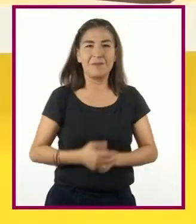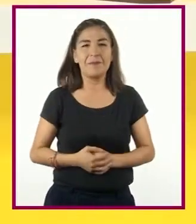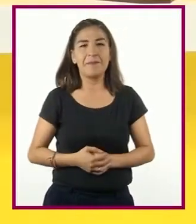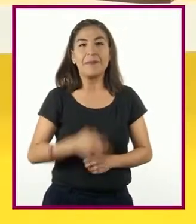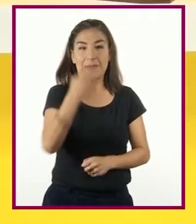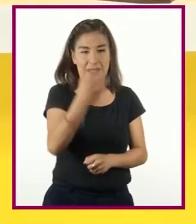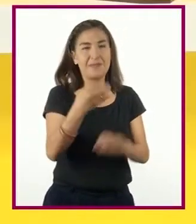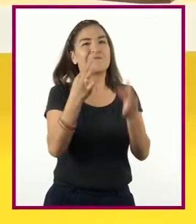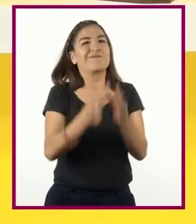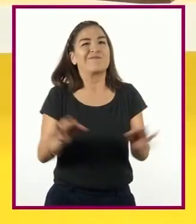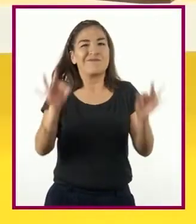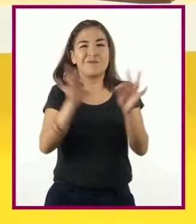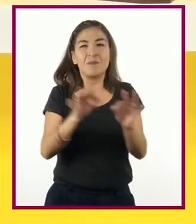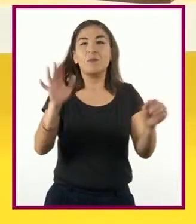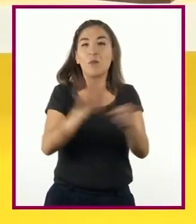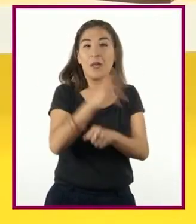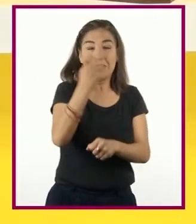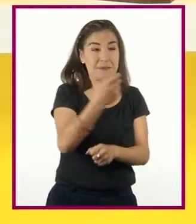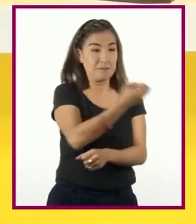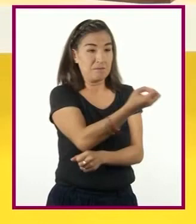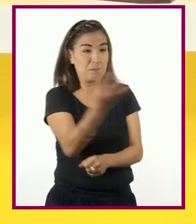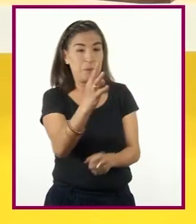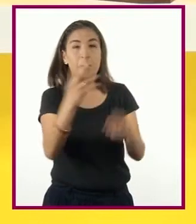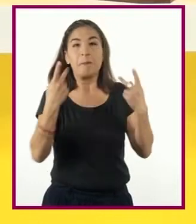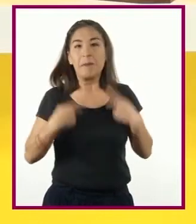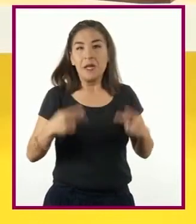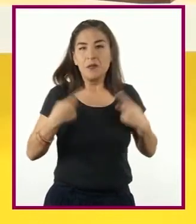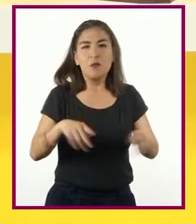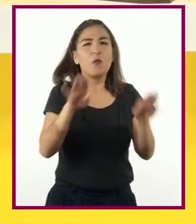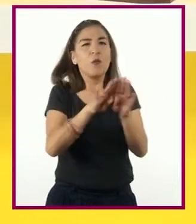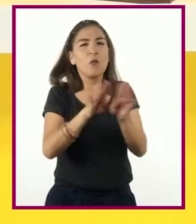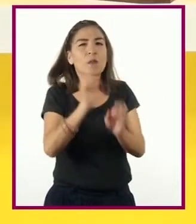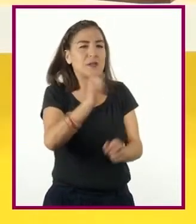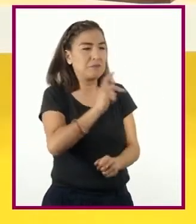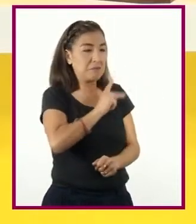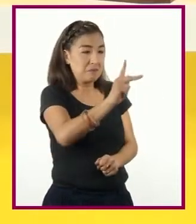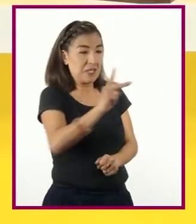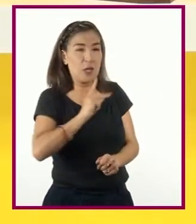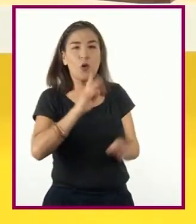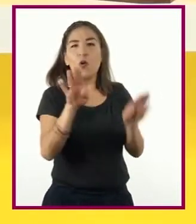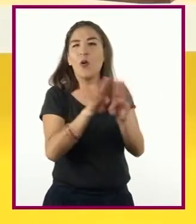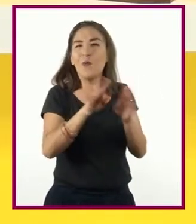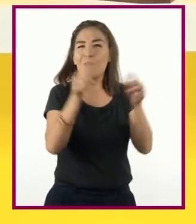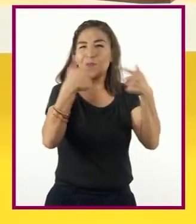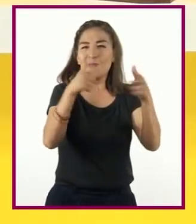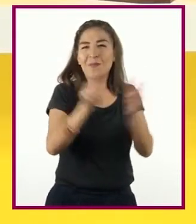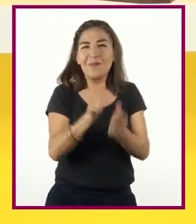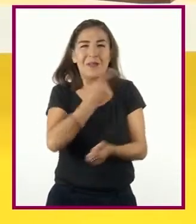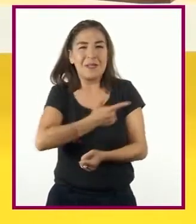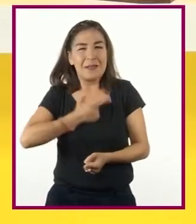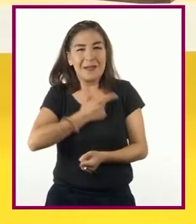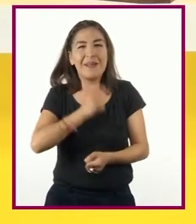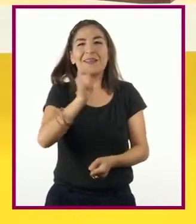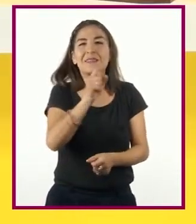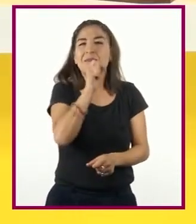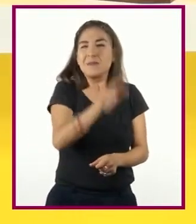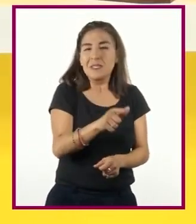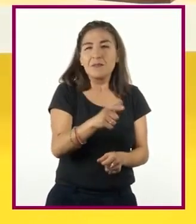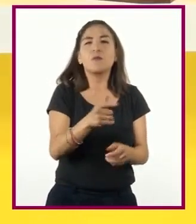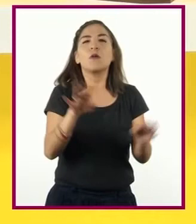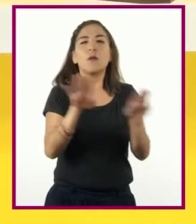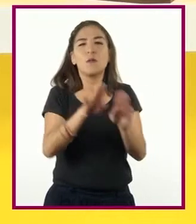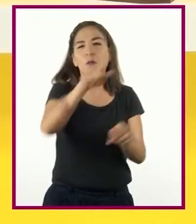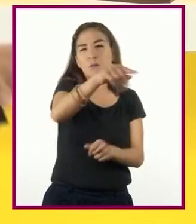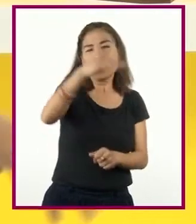significativo, porque esas influencias o identificarse como parte de esos grupos les permite configurar también